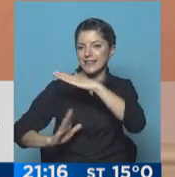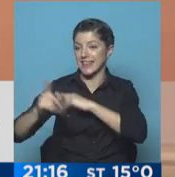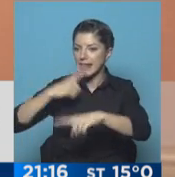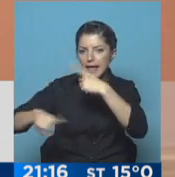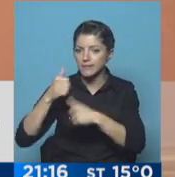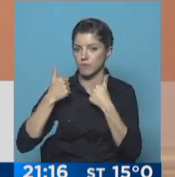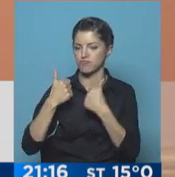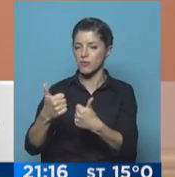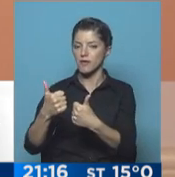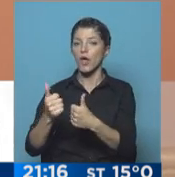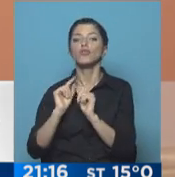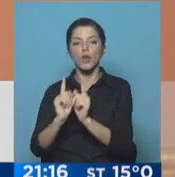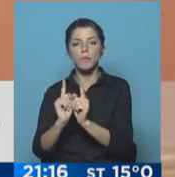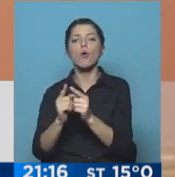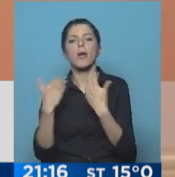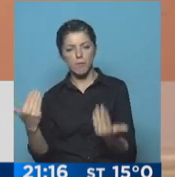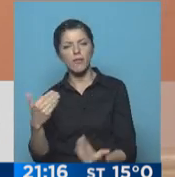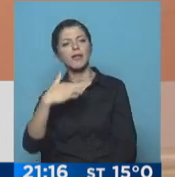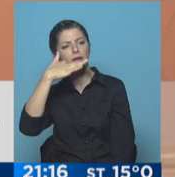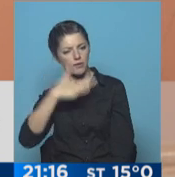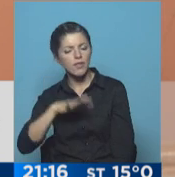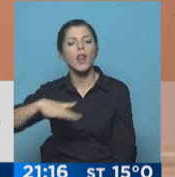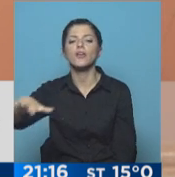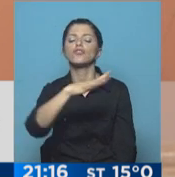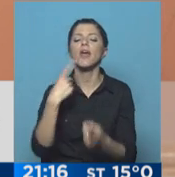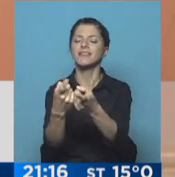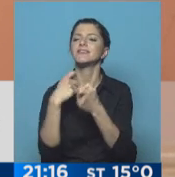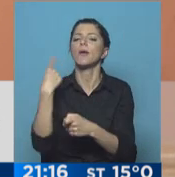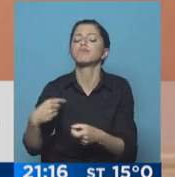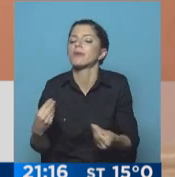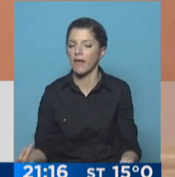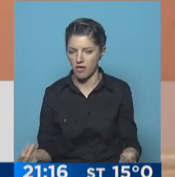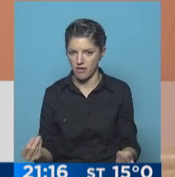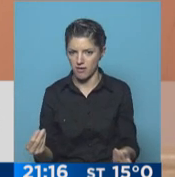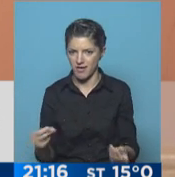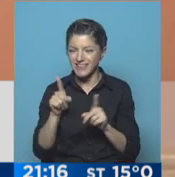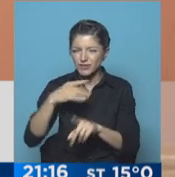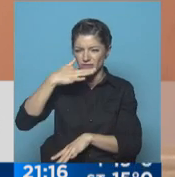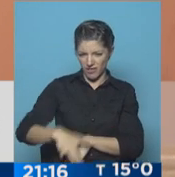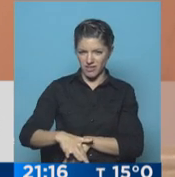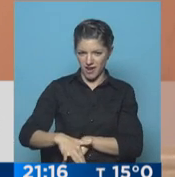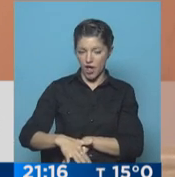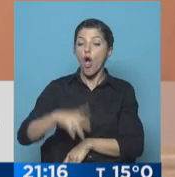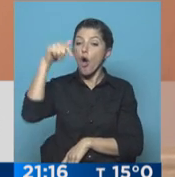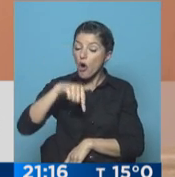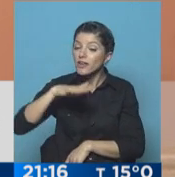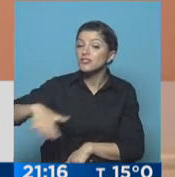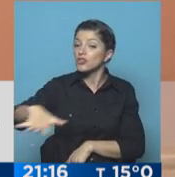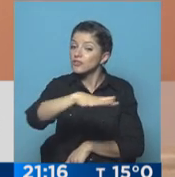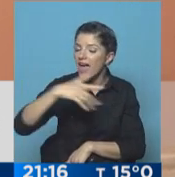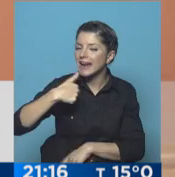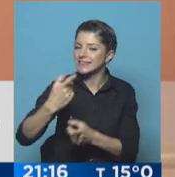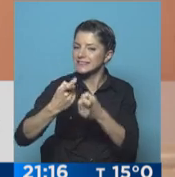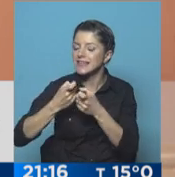dirigentes son los que pueden interpretar lo que la sociedad necesita. Y hoy la sociedad necesita